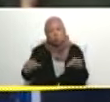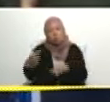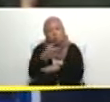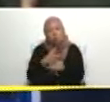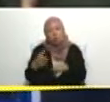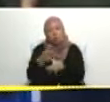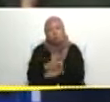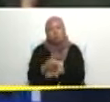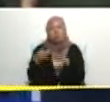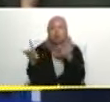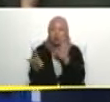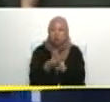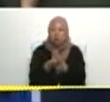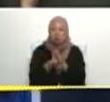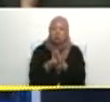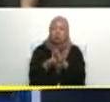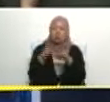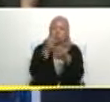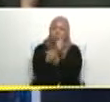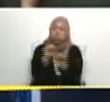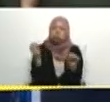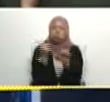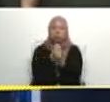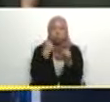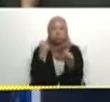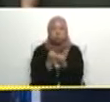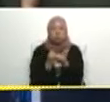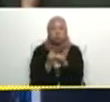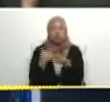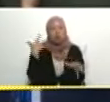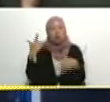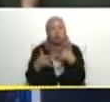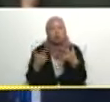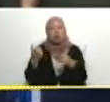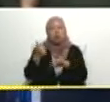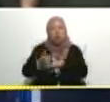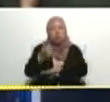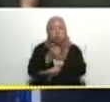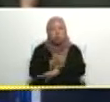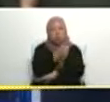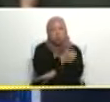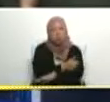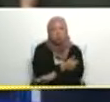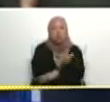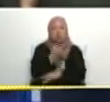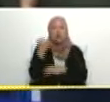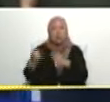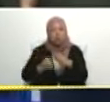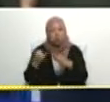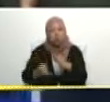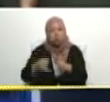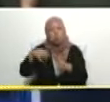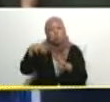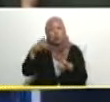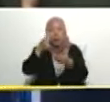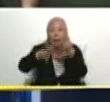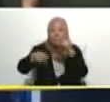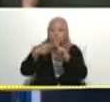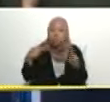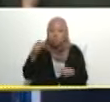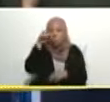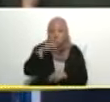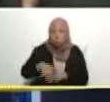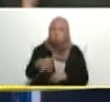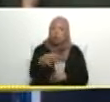gobierno legítimamente constituido, las autoridades e instituciones del Estado y la paz del